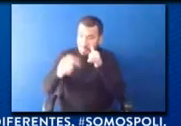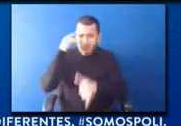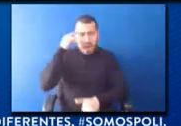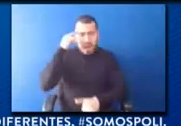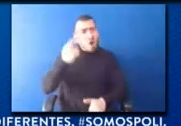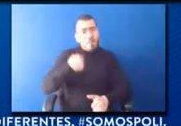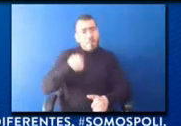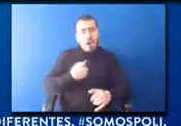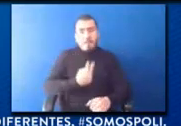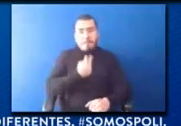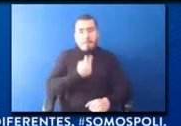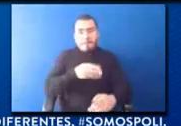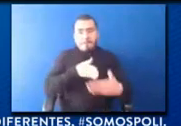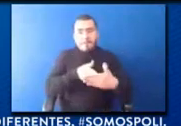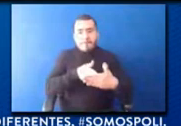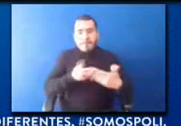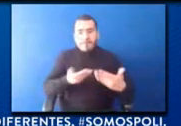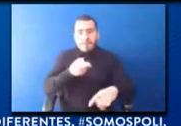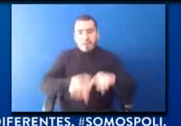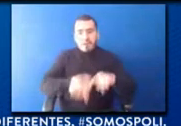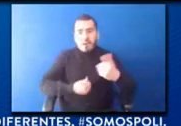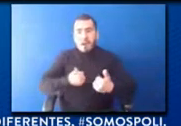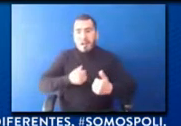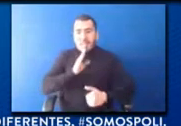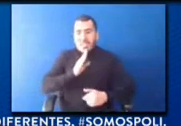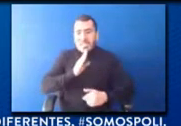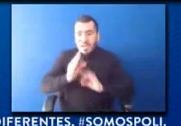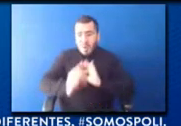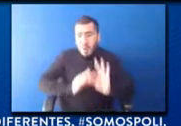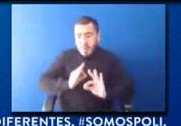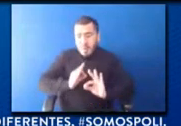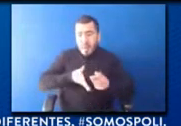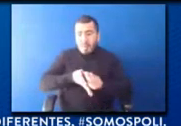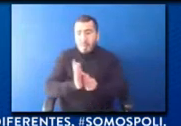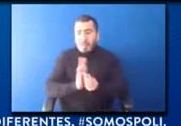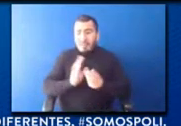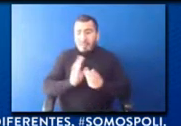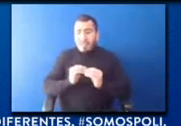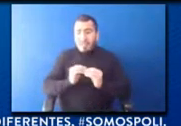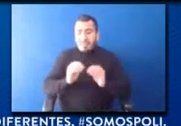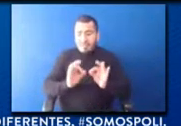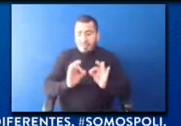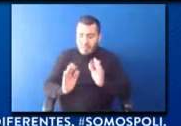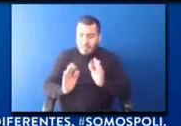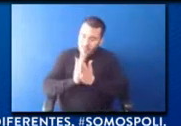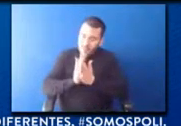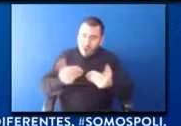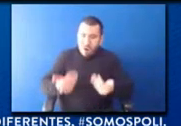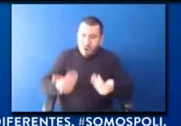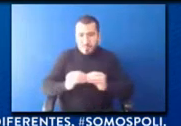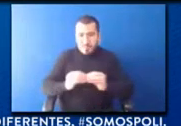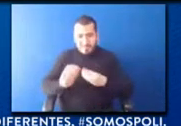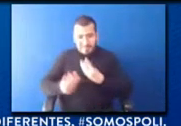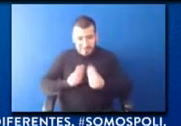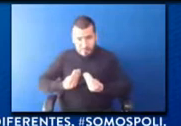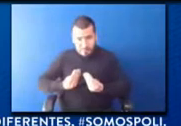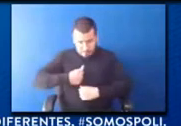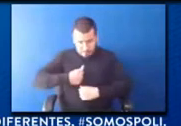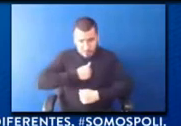me cuida los datos? ¿Cuál es la seguridad de la información? ¿Qué tanto me deja ampliar o disminuir? ¿Yo cómo puedo trabajar con toda esa